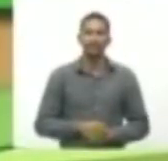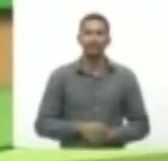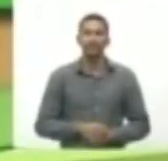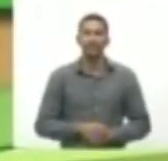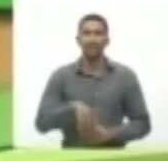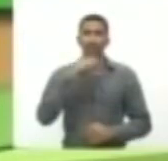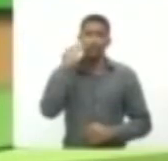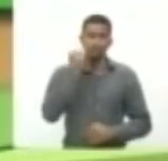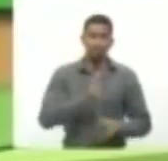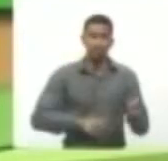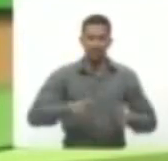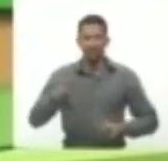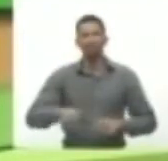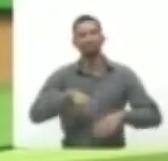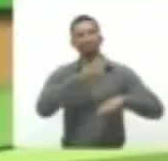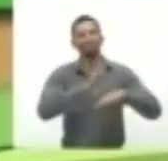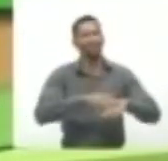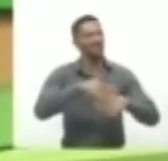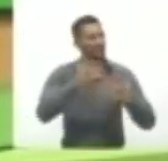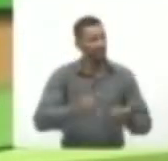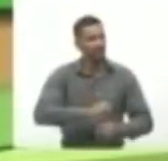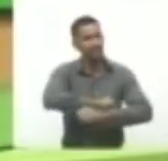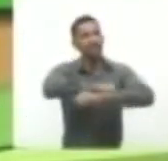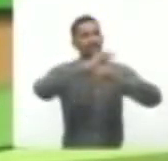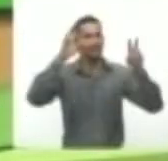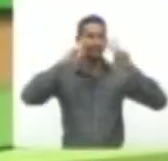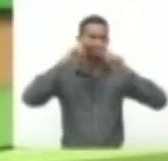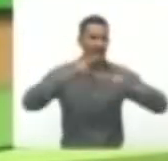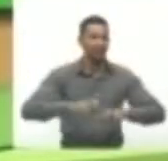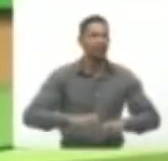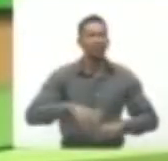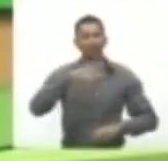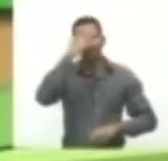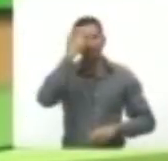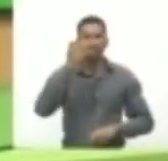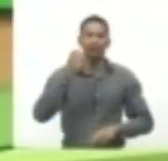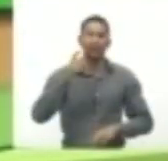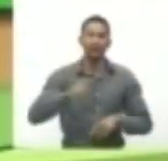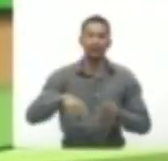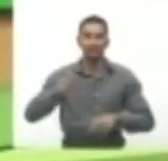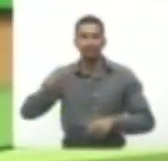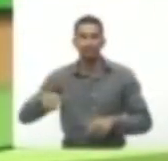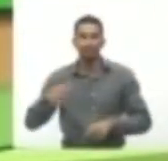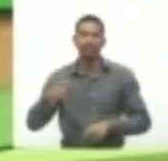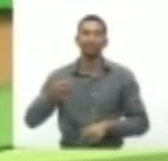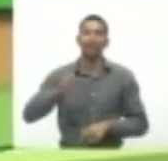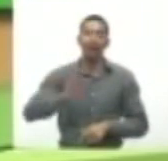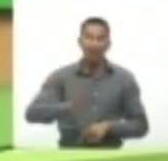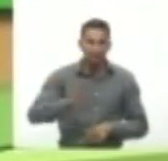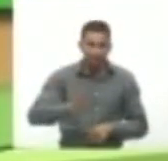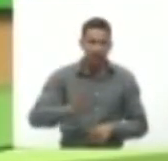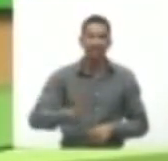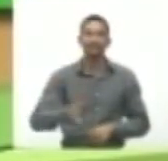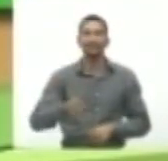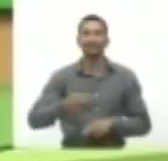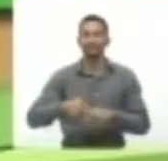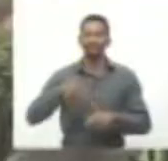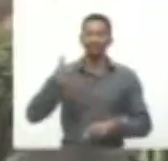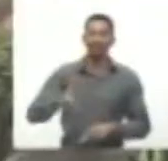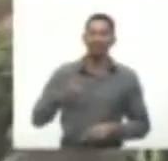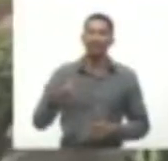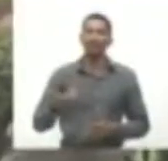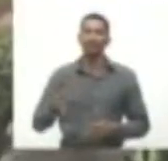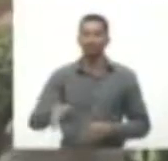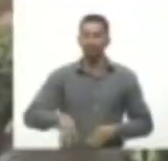de las investigaciones realizadas por las autoridades ante la presencia de amenazas y asesinatos por restitución de tierras.